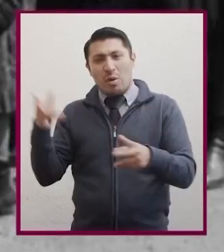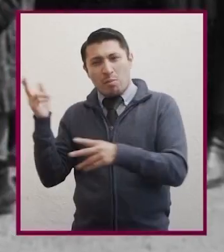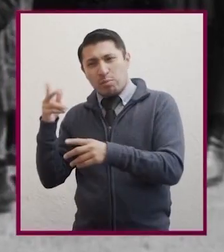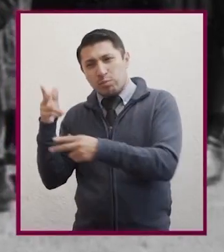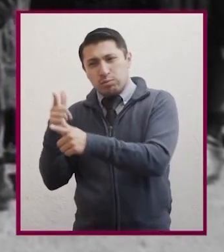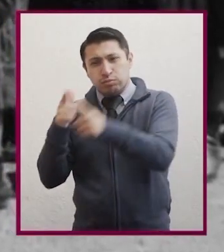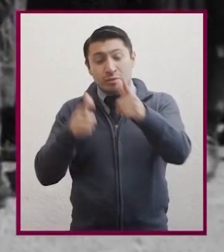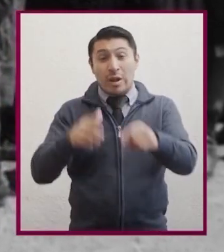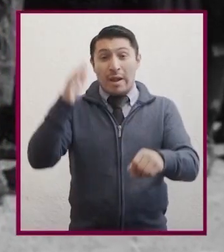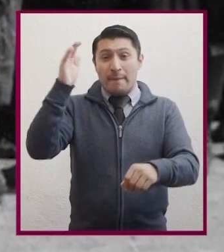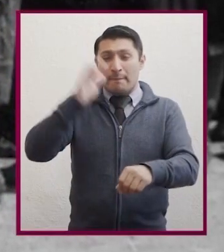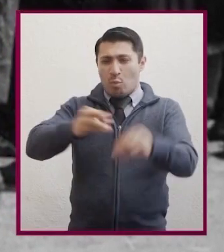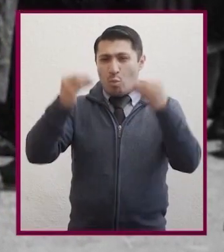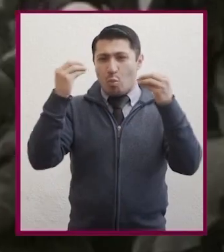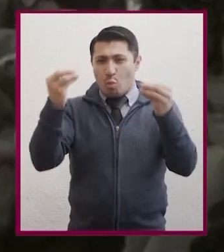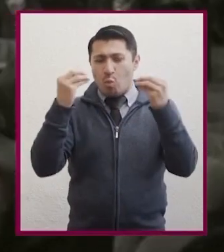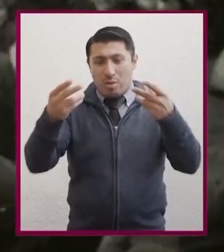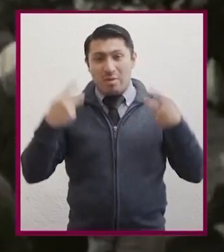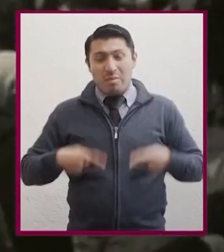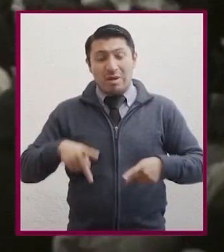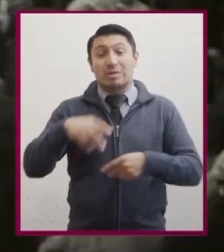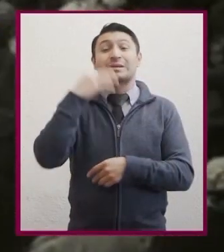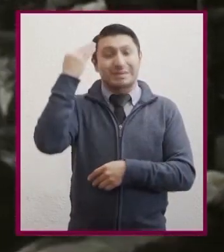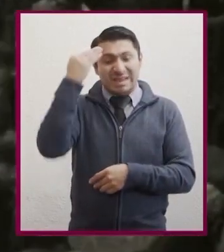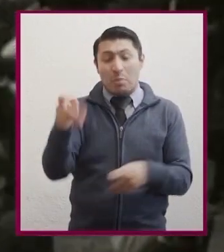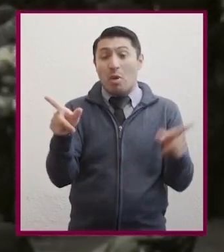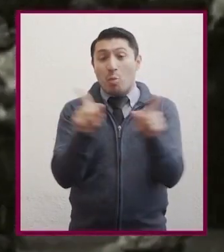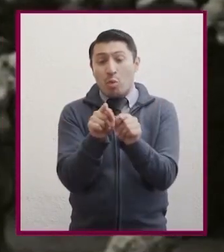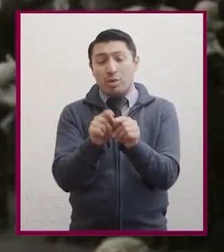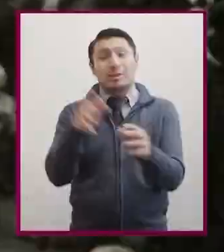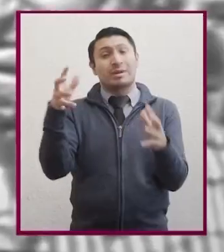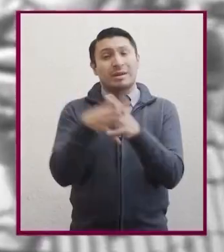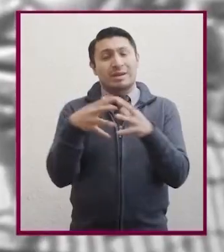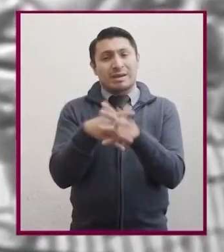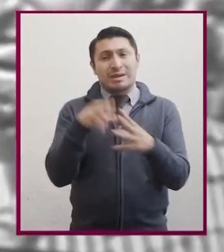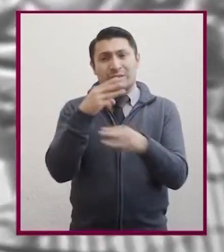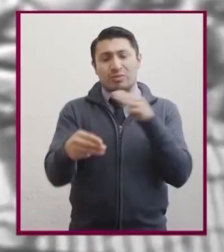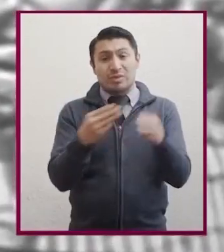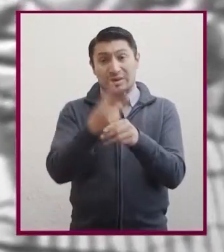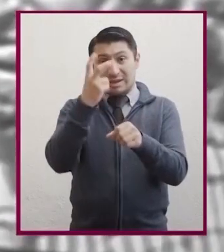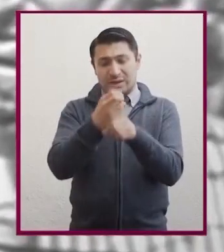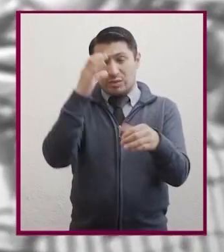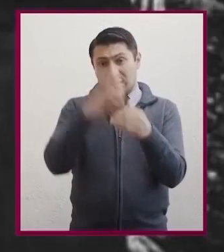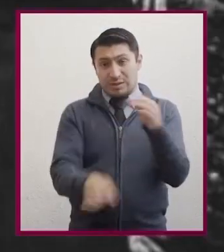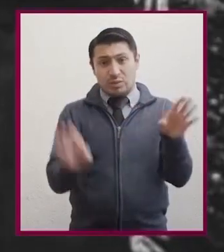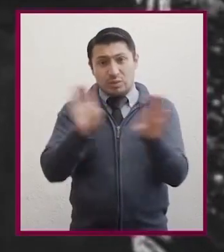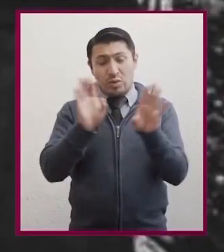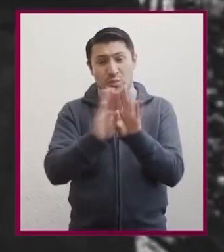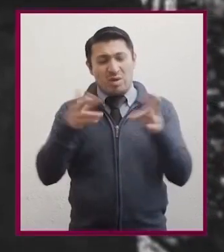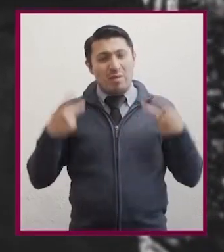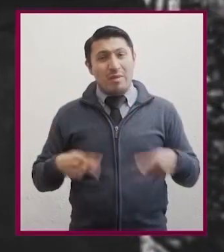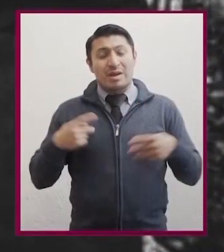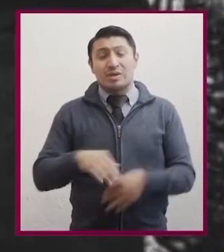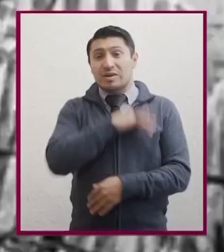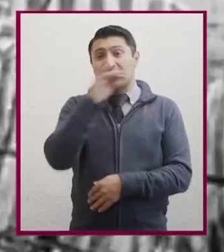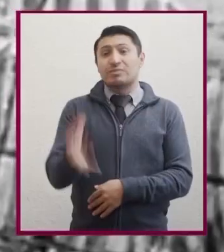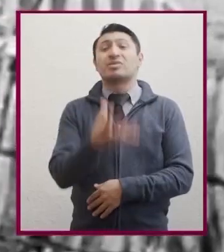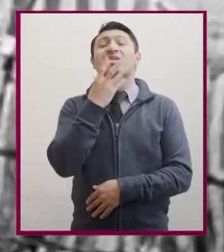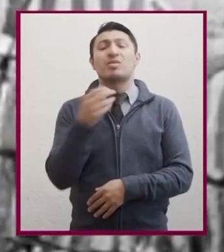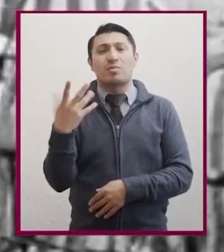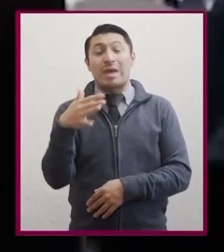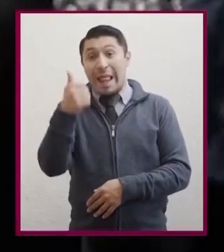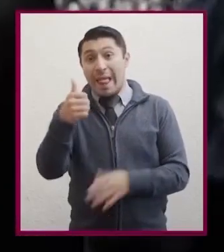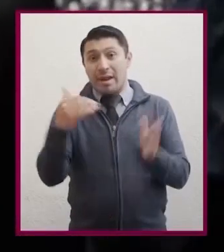en el menor tiempo posible. Al terminar la Segunda Guerra Mundial, la cifra de víctimas judías fue de aproximadamente